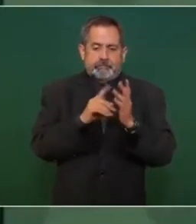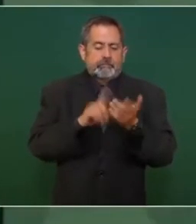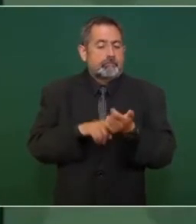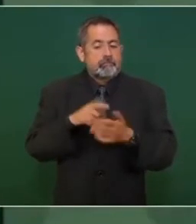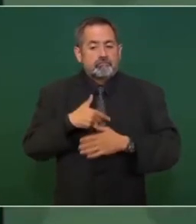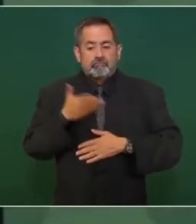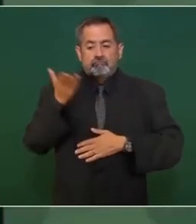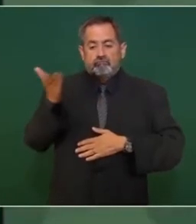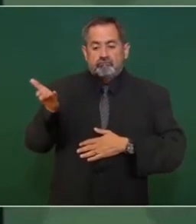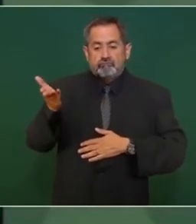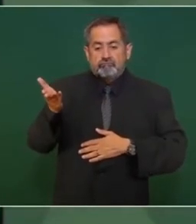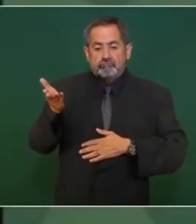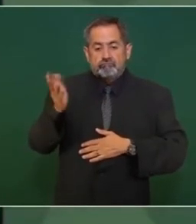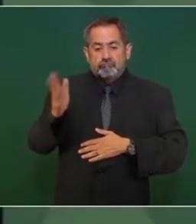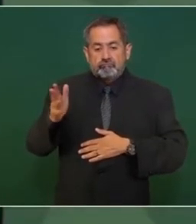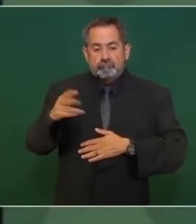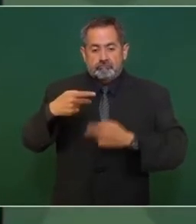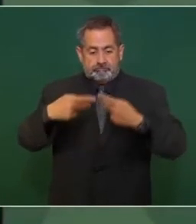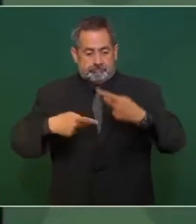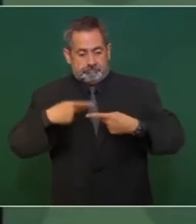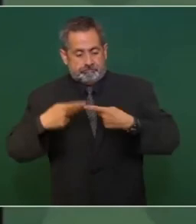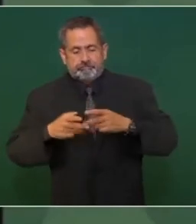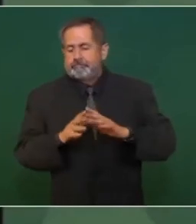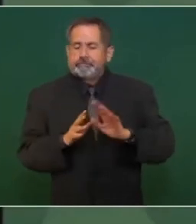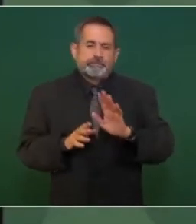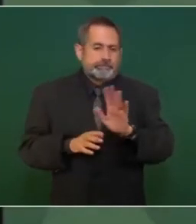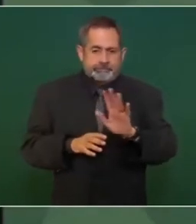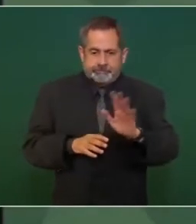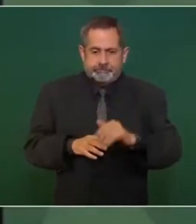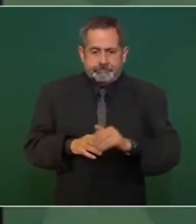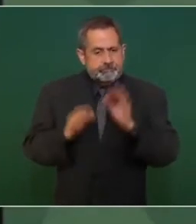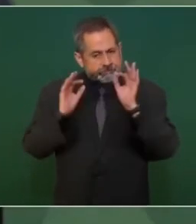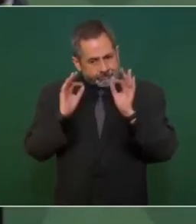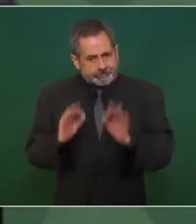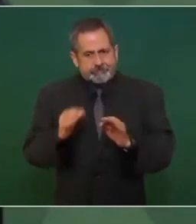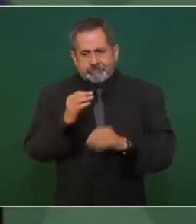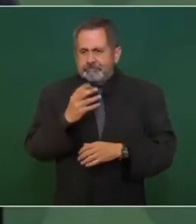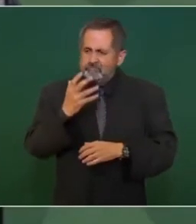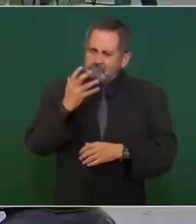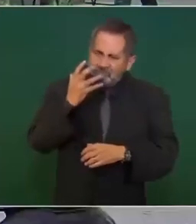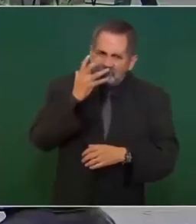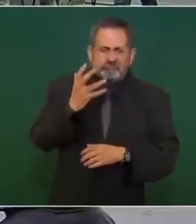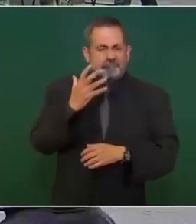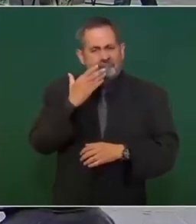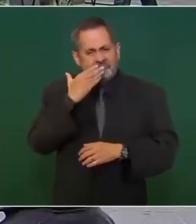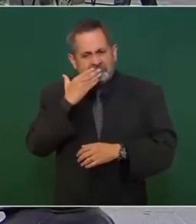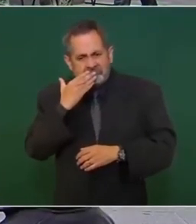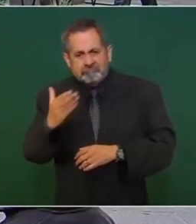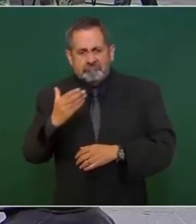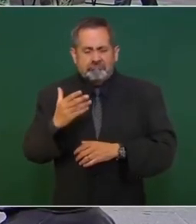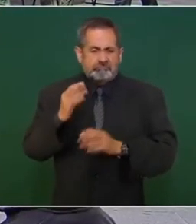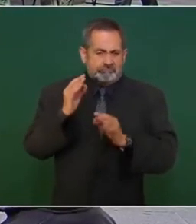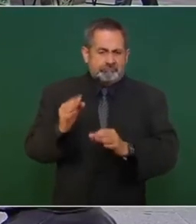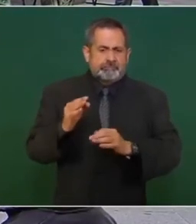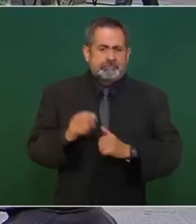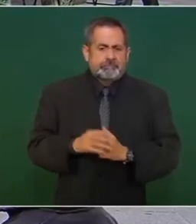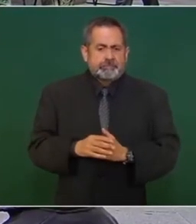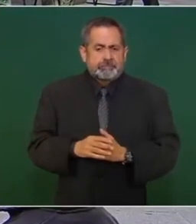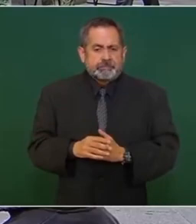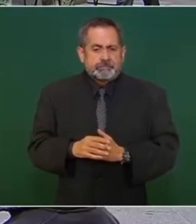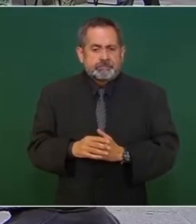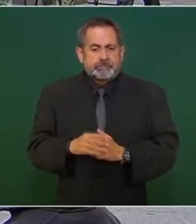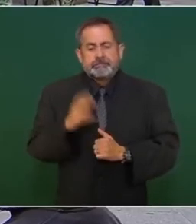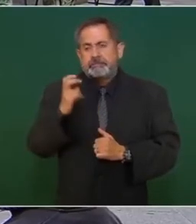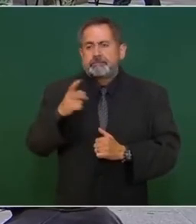solicité ser encuestado. Tiene que ser serio, ¿no? Y eso